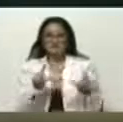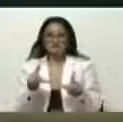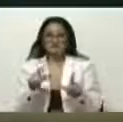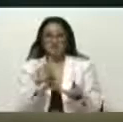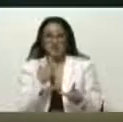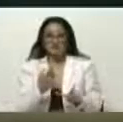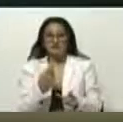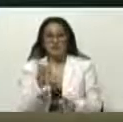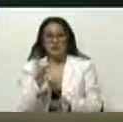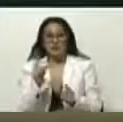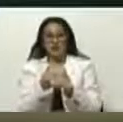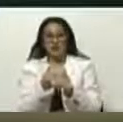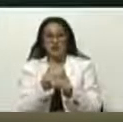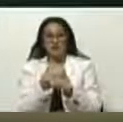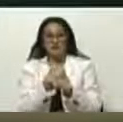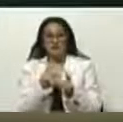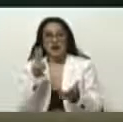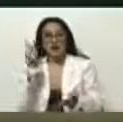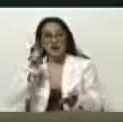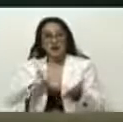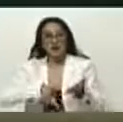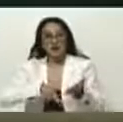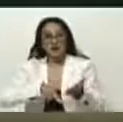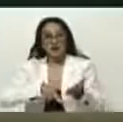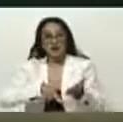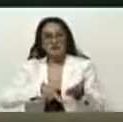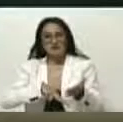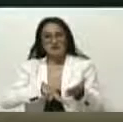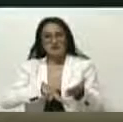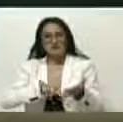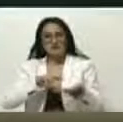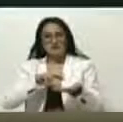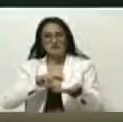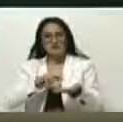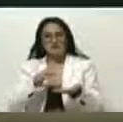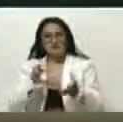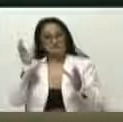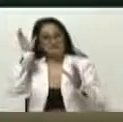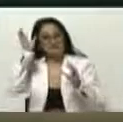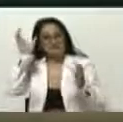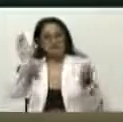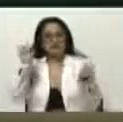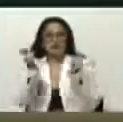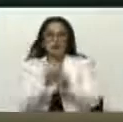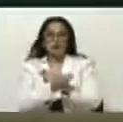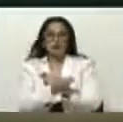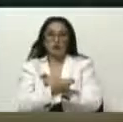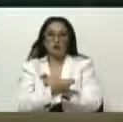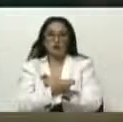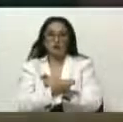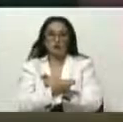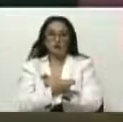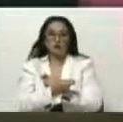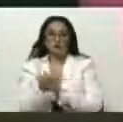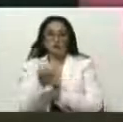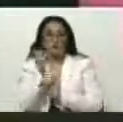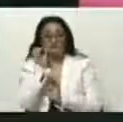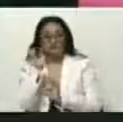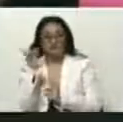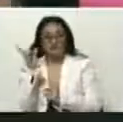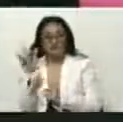de dos palabras: leer descoloniza. Y es impresionante cómo el